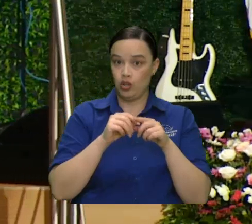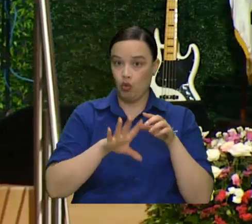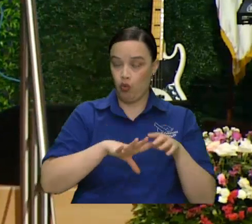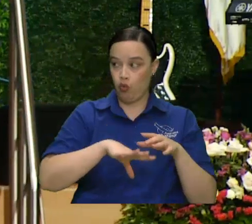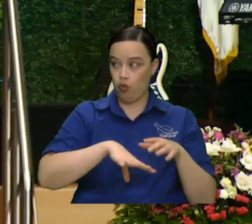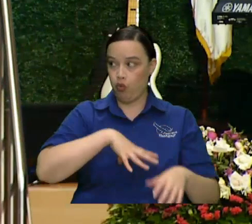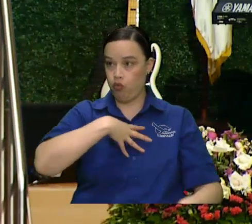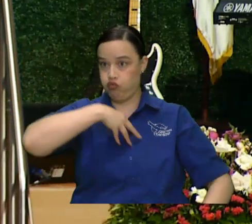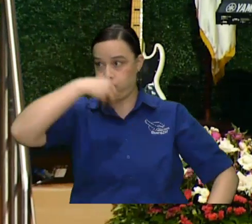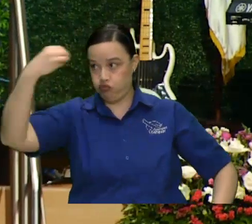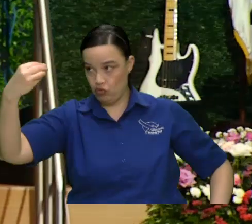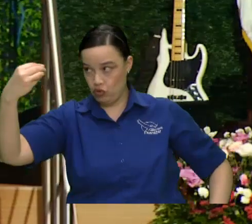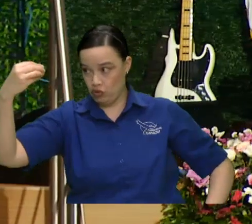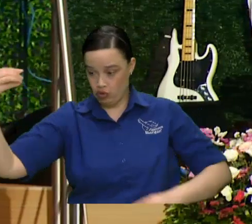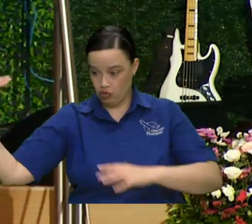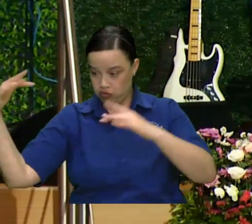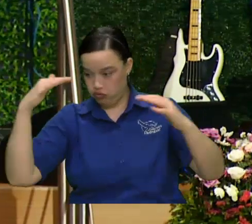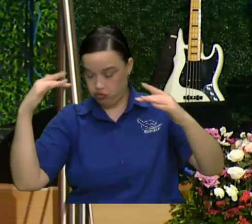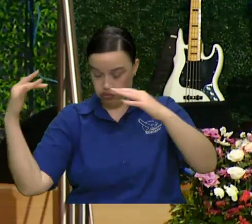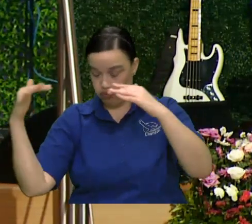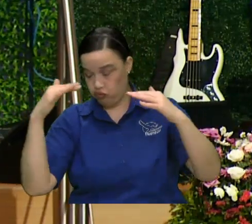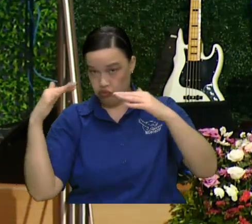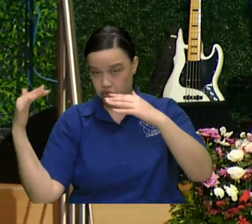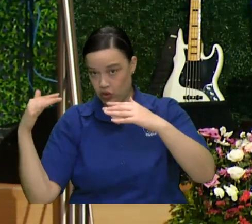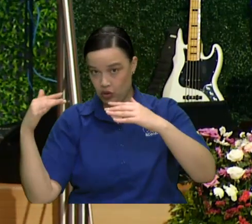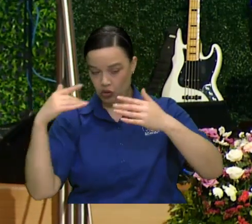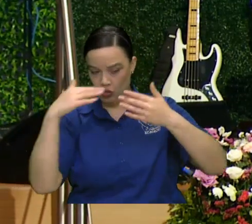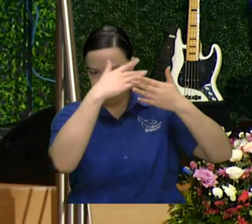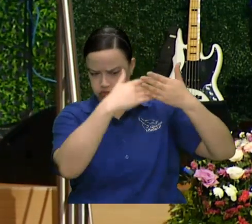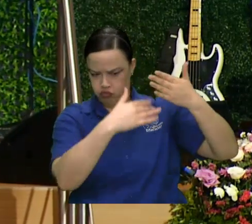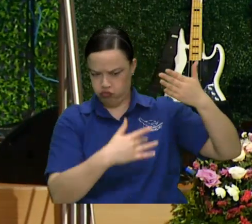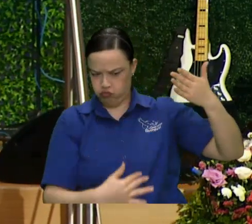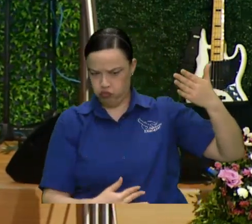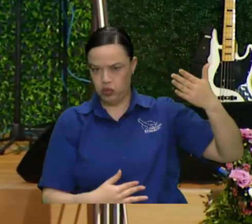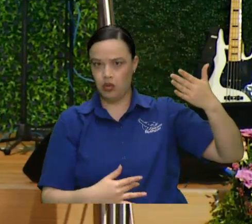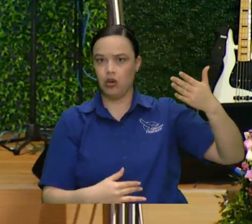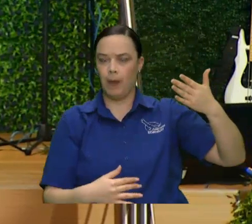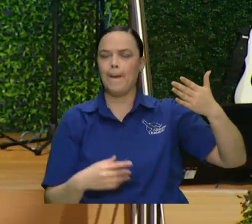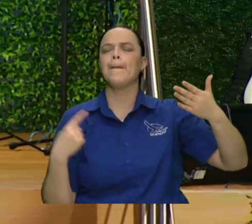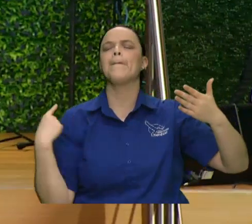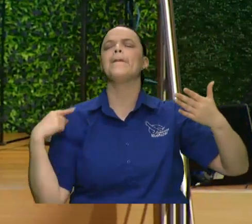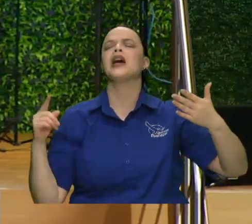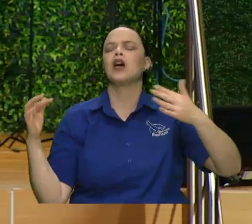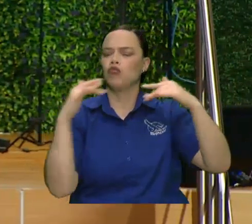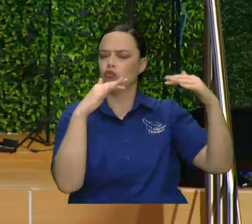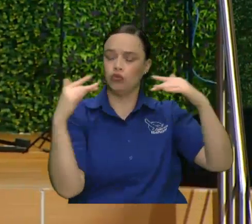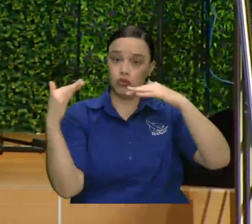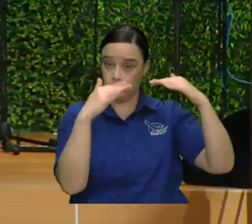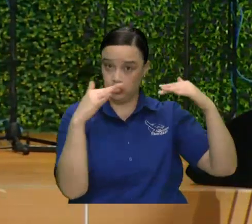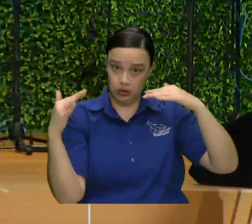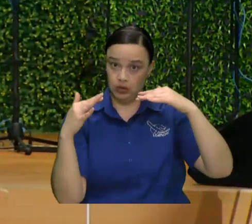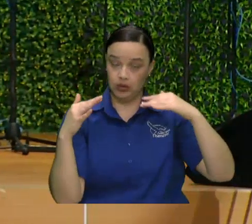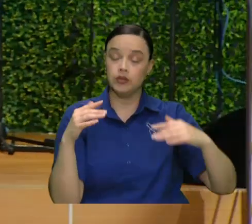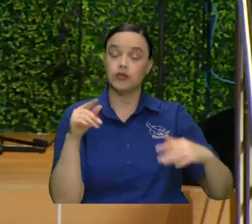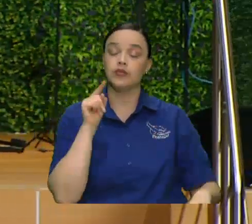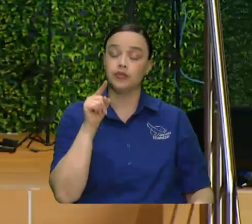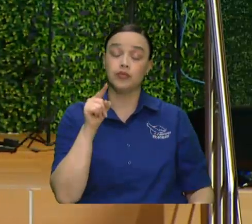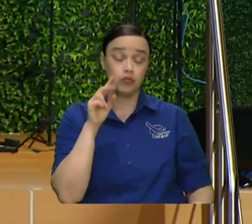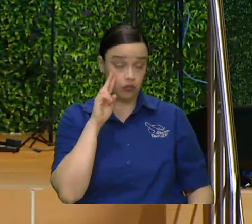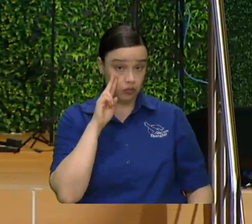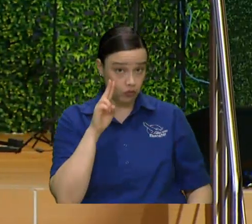refiere obviamente a enlistarse para la batalla cuando usted va a esa palabrita